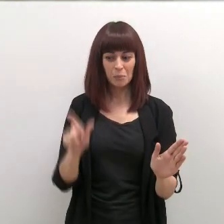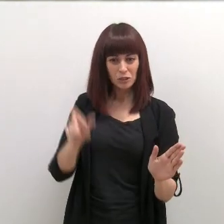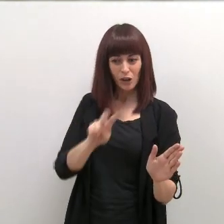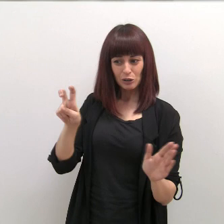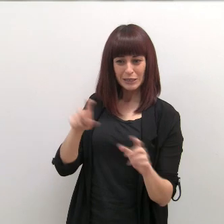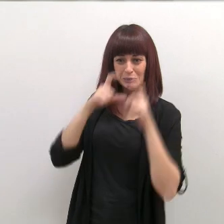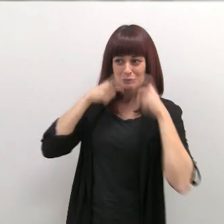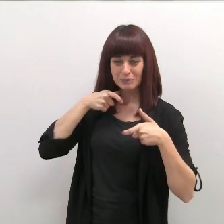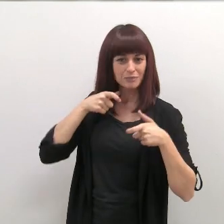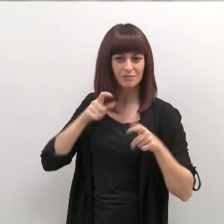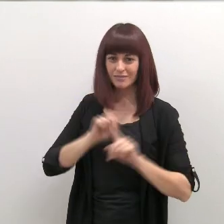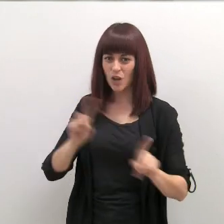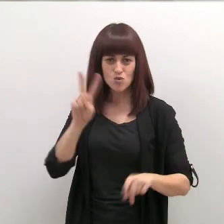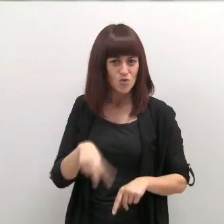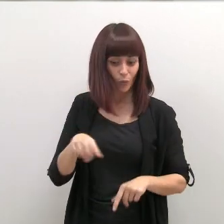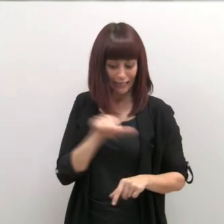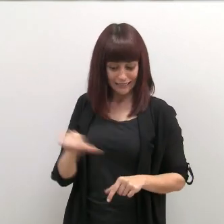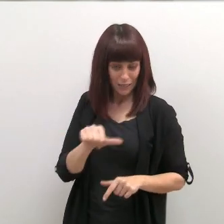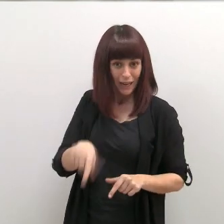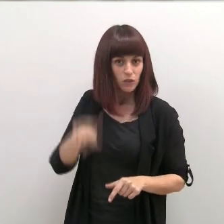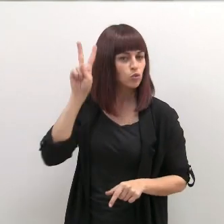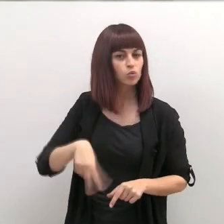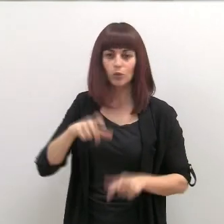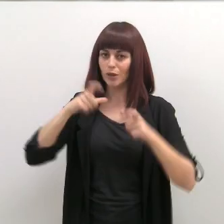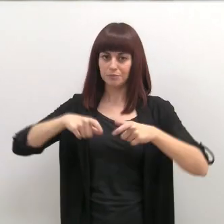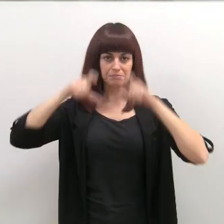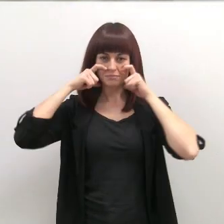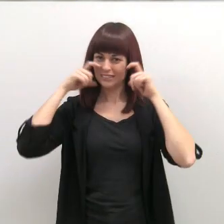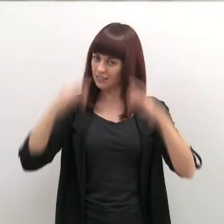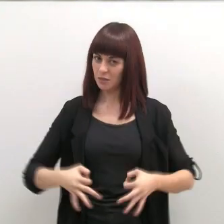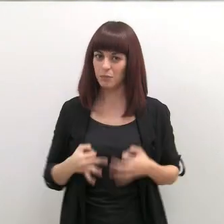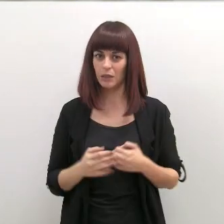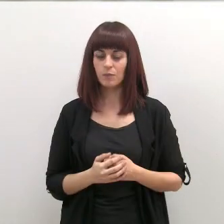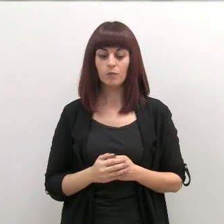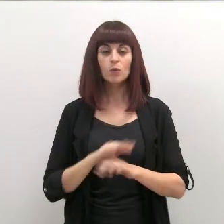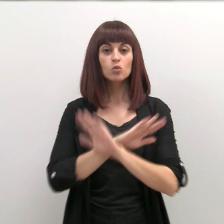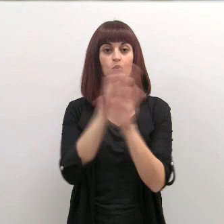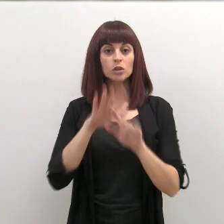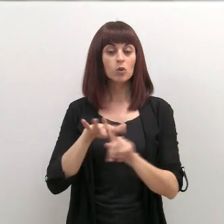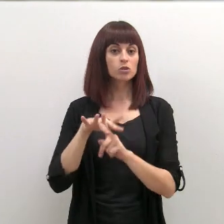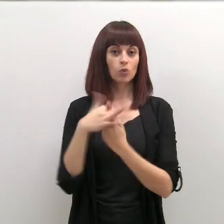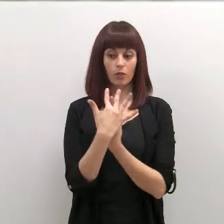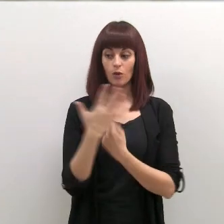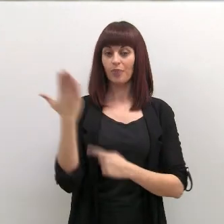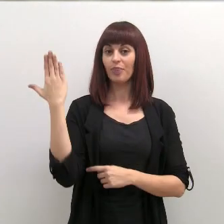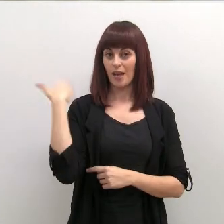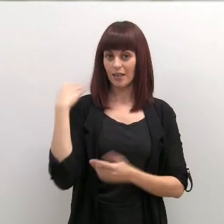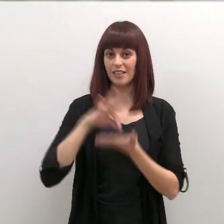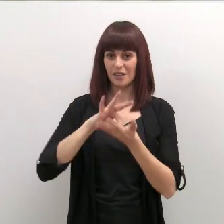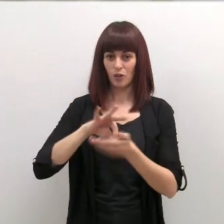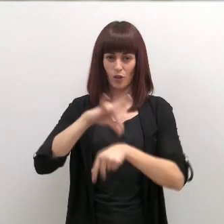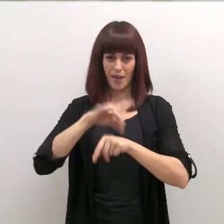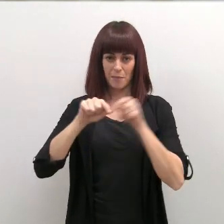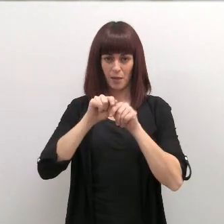más, nunca. En estas semanas, nada más. Por último, la situación concreta a día de ayer, según el Servicio de